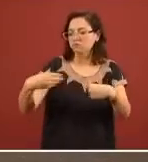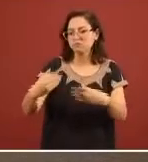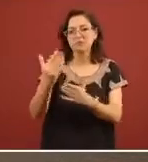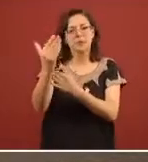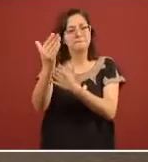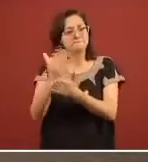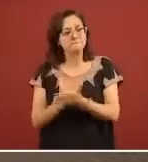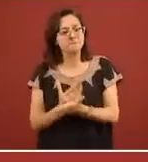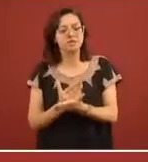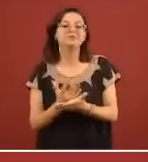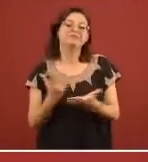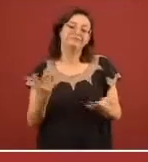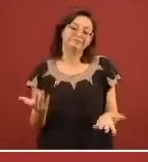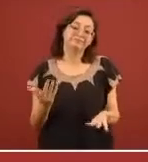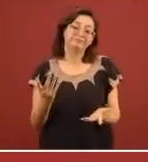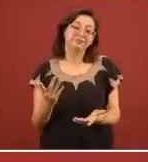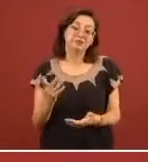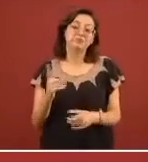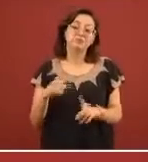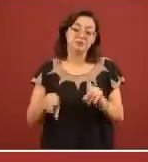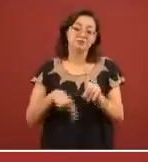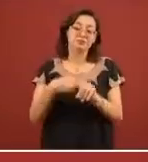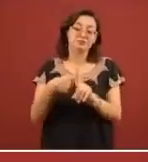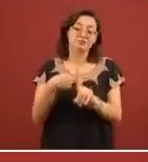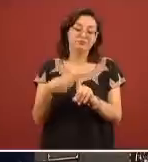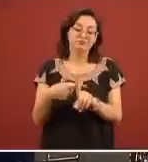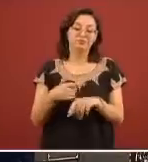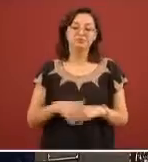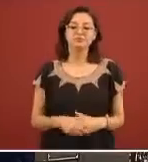la enfermedad y eso sería un indicador positivo.